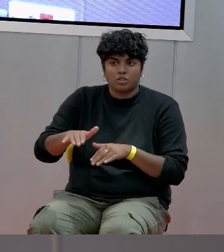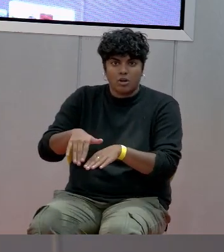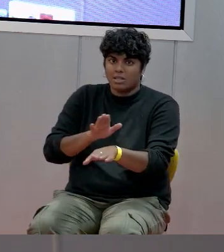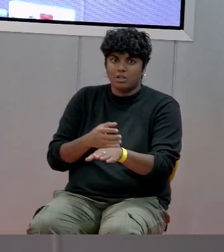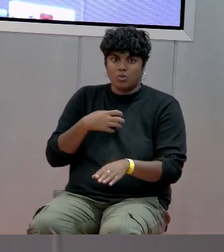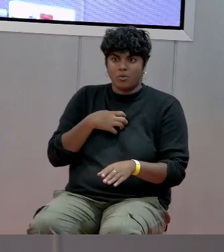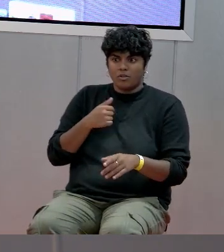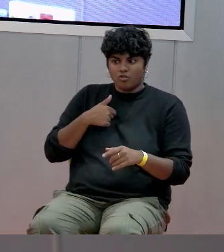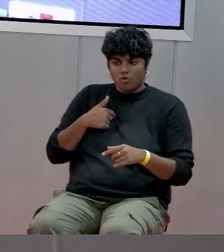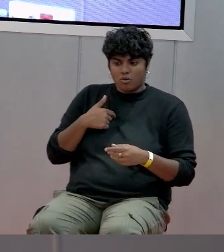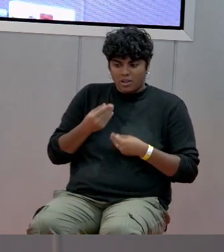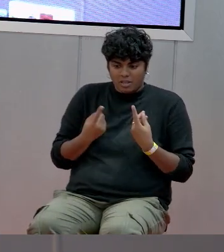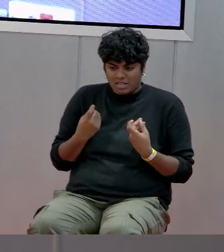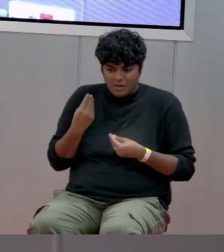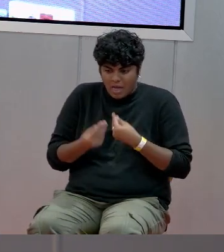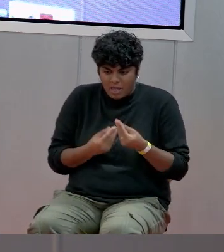hacer algo?